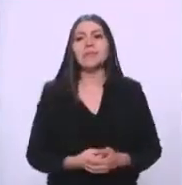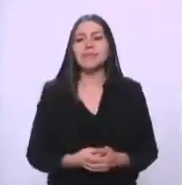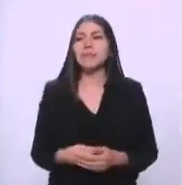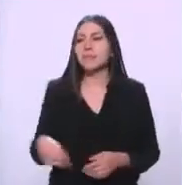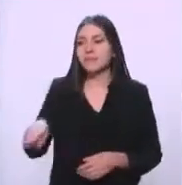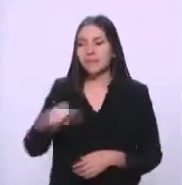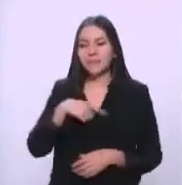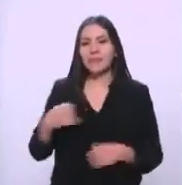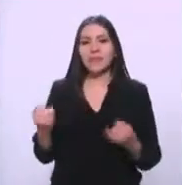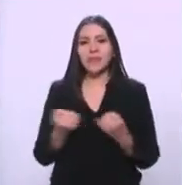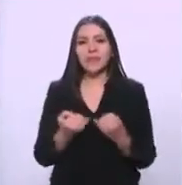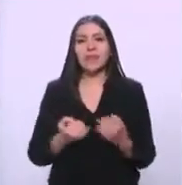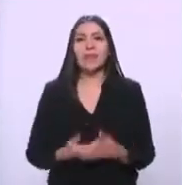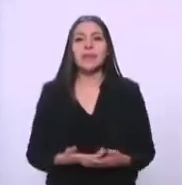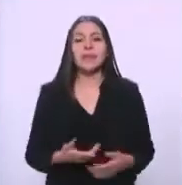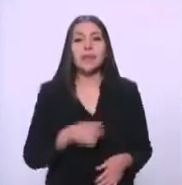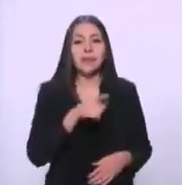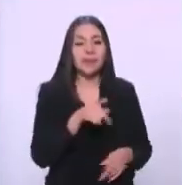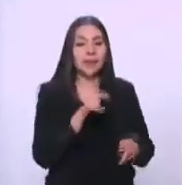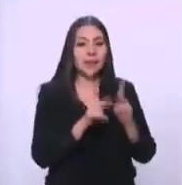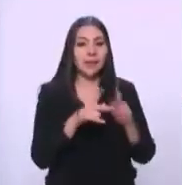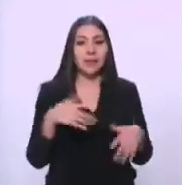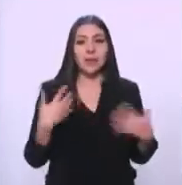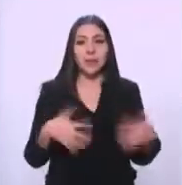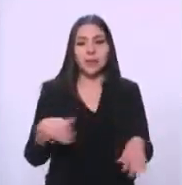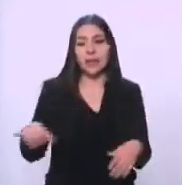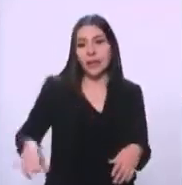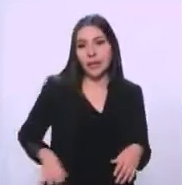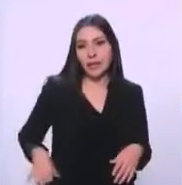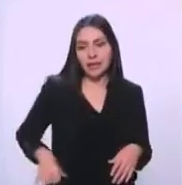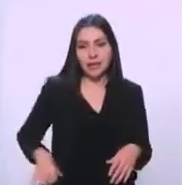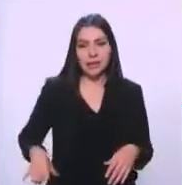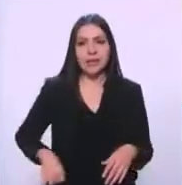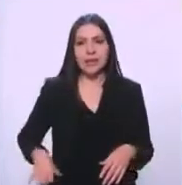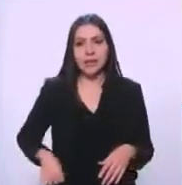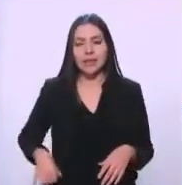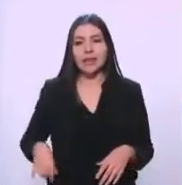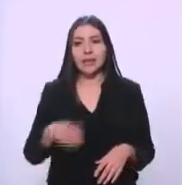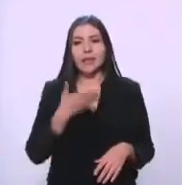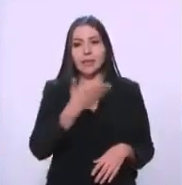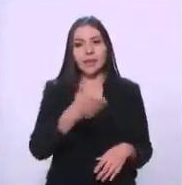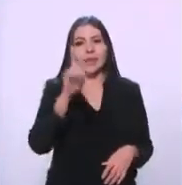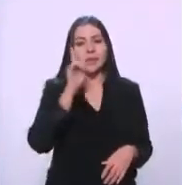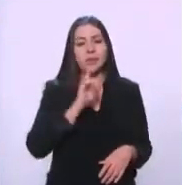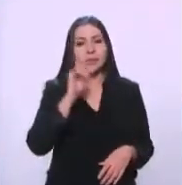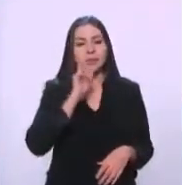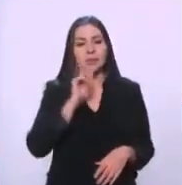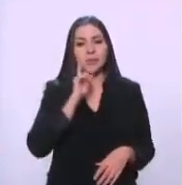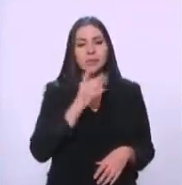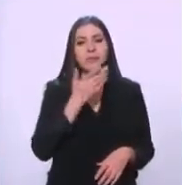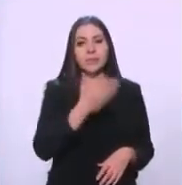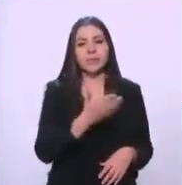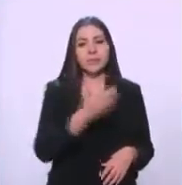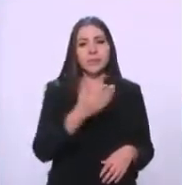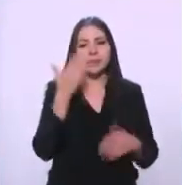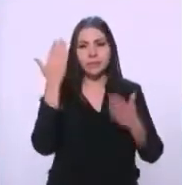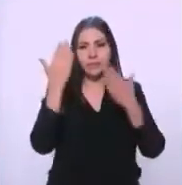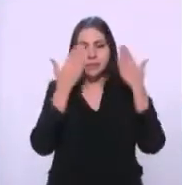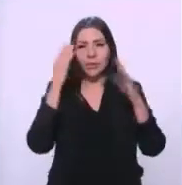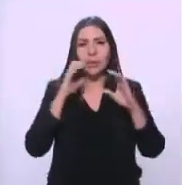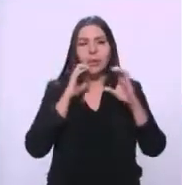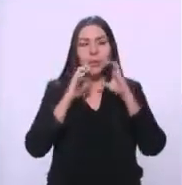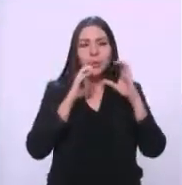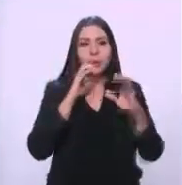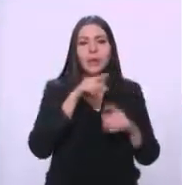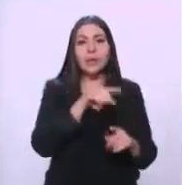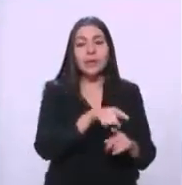qué interesante charla te aventaste con esta chica comunicóloga que finalmente